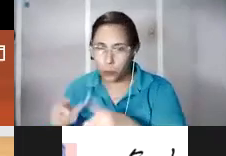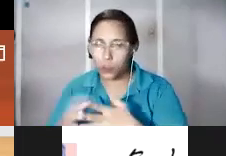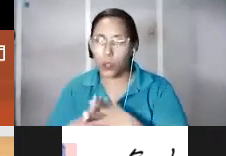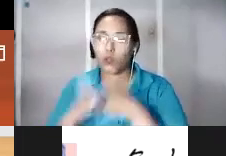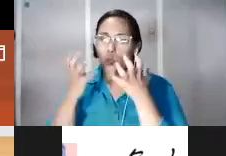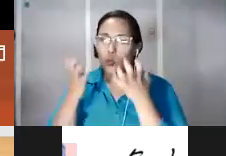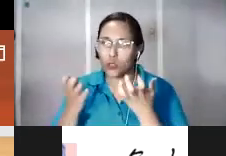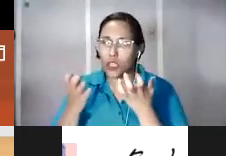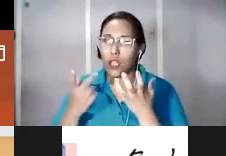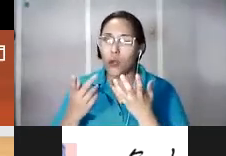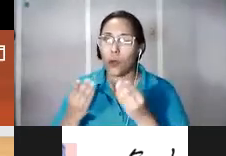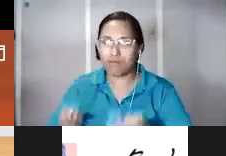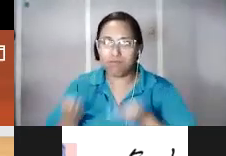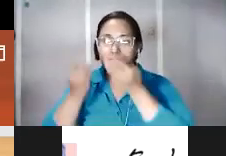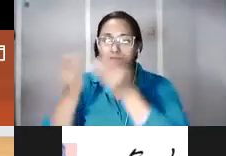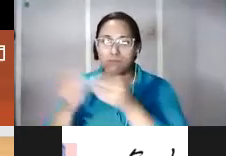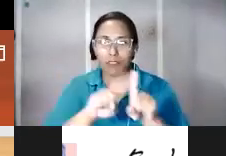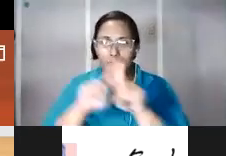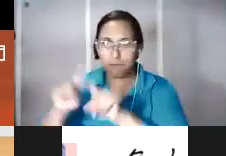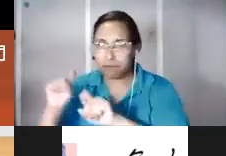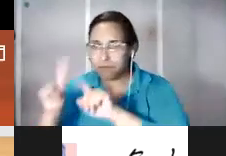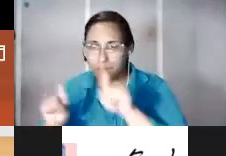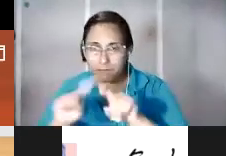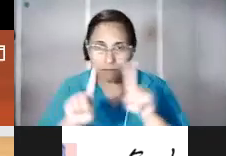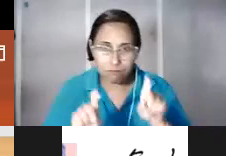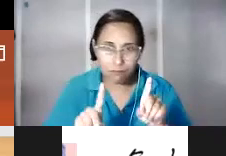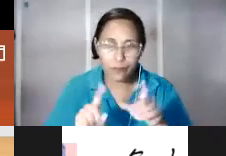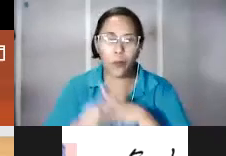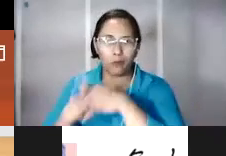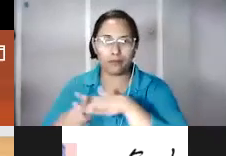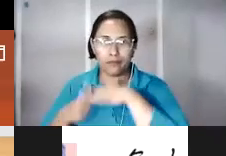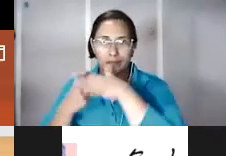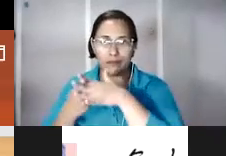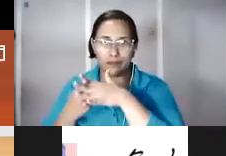muchas interrogantes. Así que vamos a comenzar.